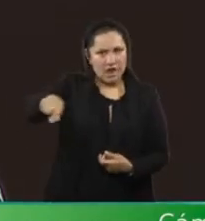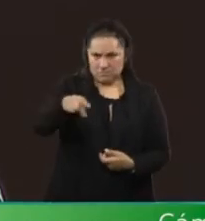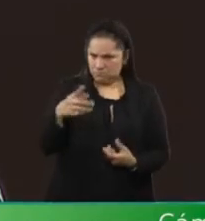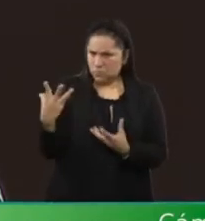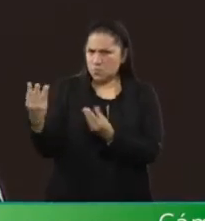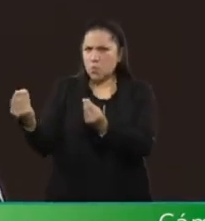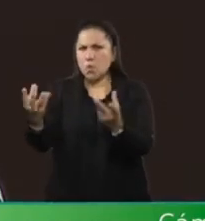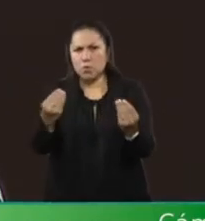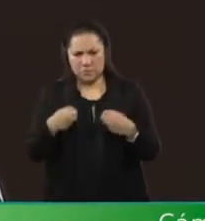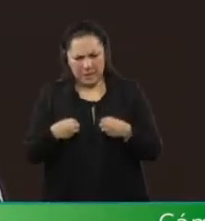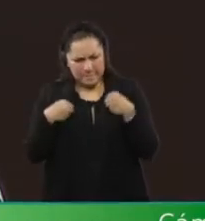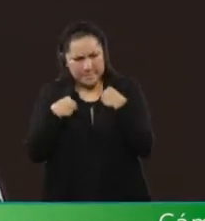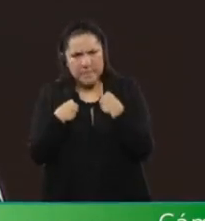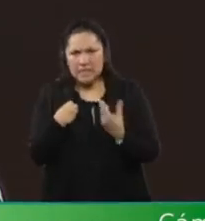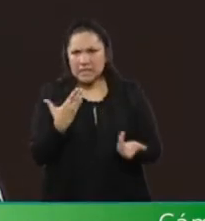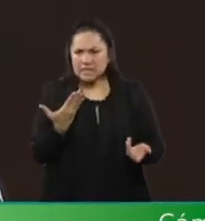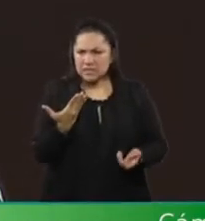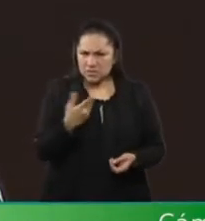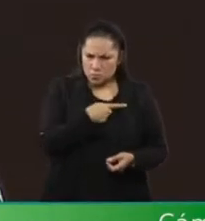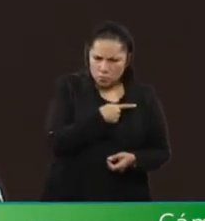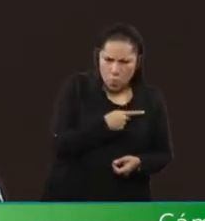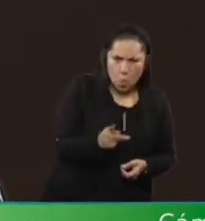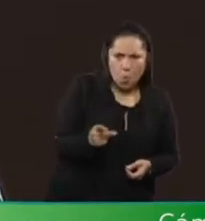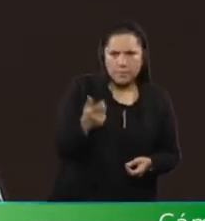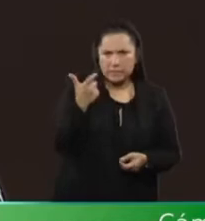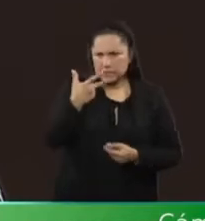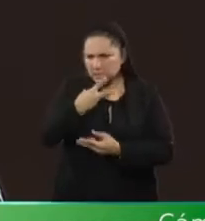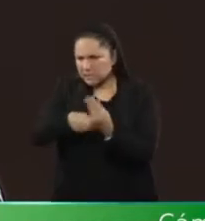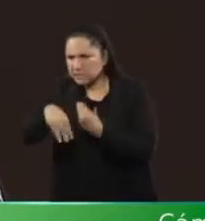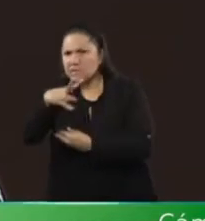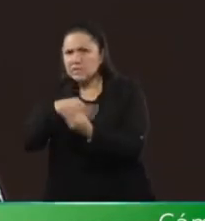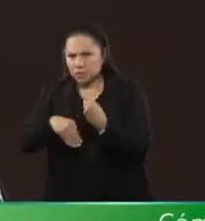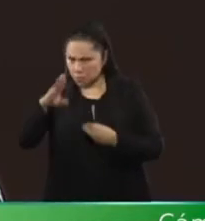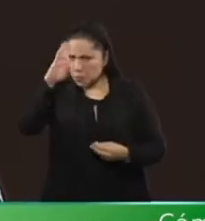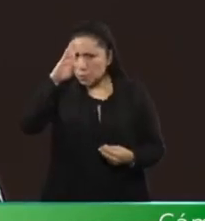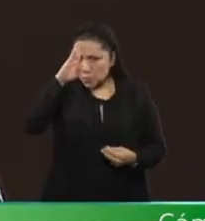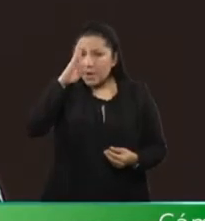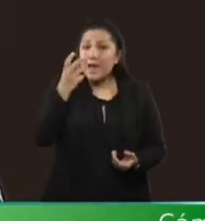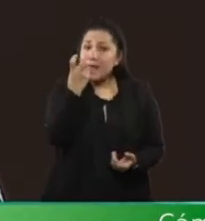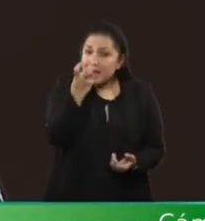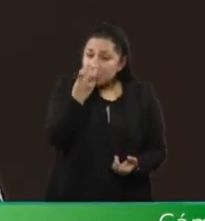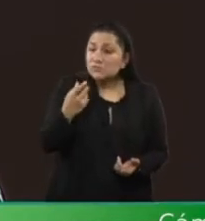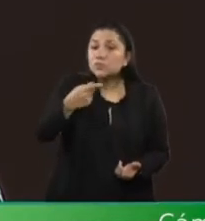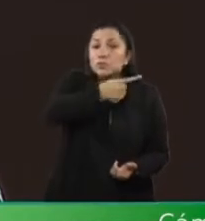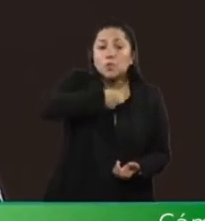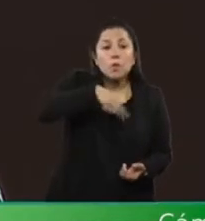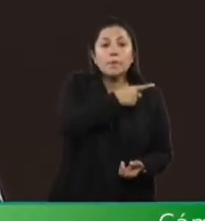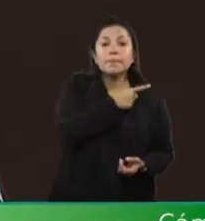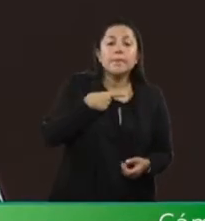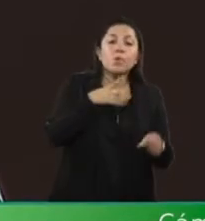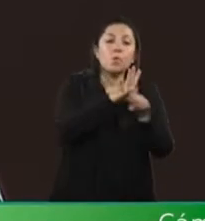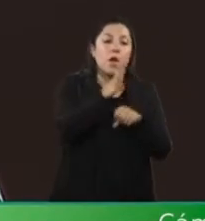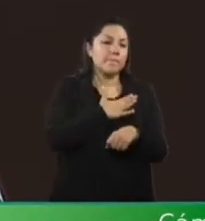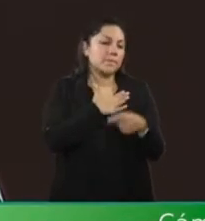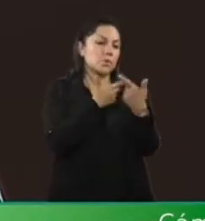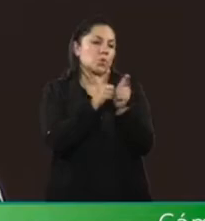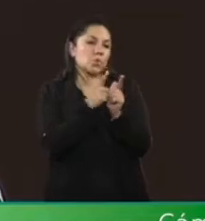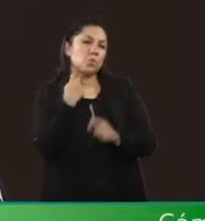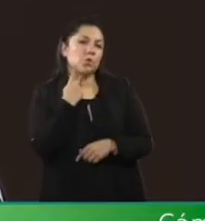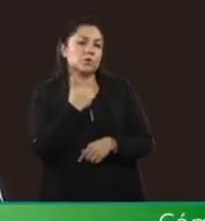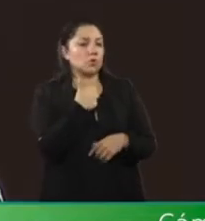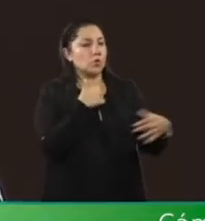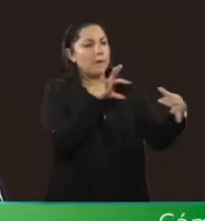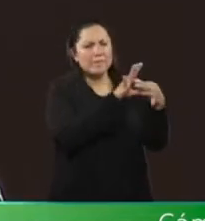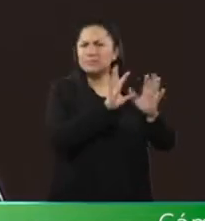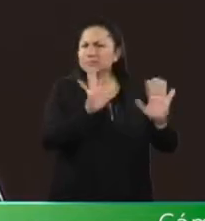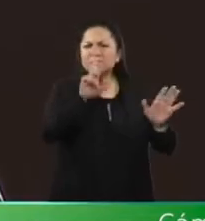debe ver el tema de partido político ni ideología, sino trabajar para fortalecer nuestras comunidades indígenas y